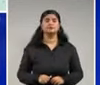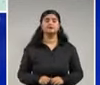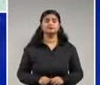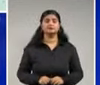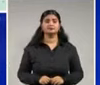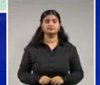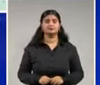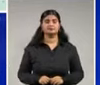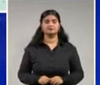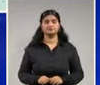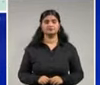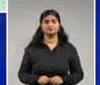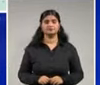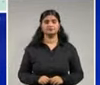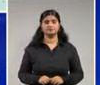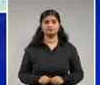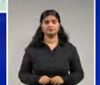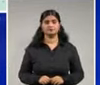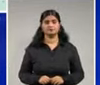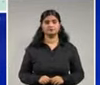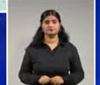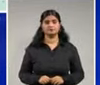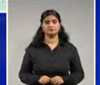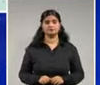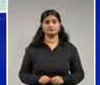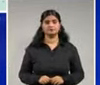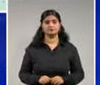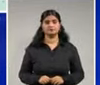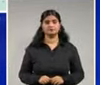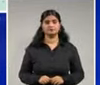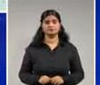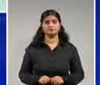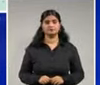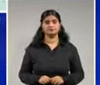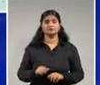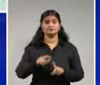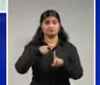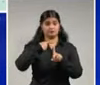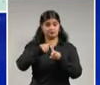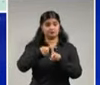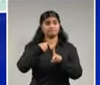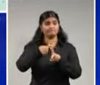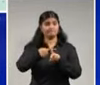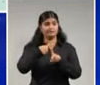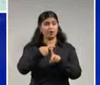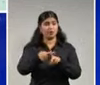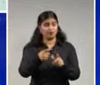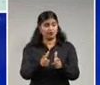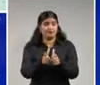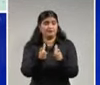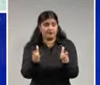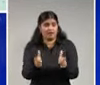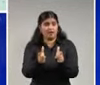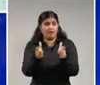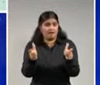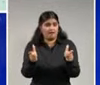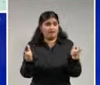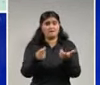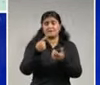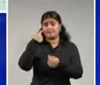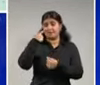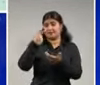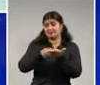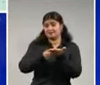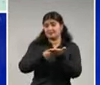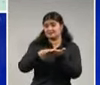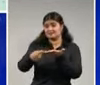Este incremento se viene observando, como ustedes pueden ver por semana, si vamos al detalle, en el mes de